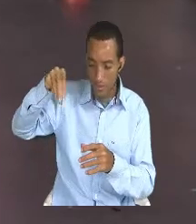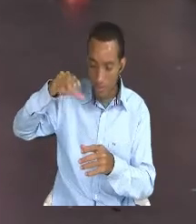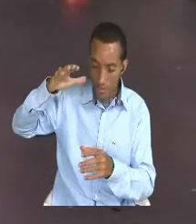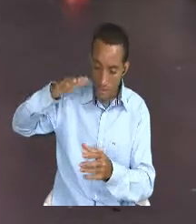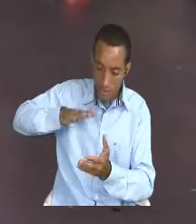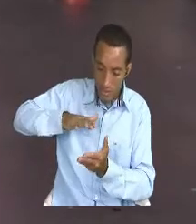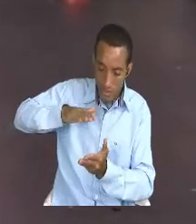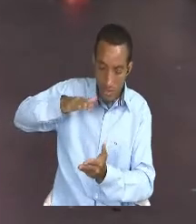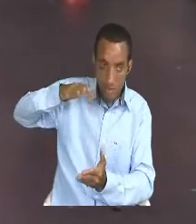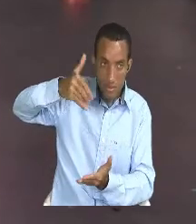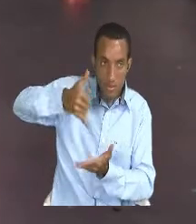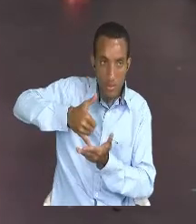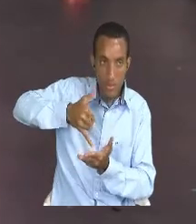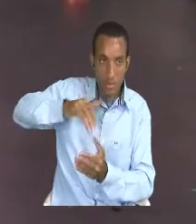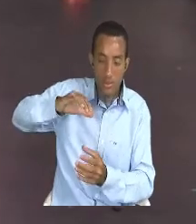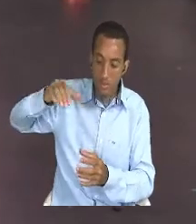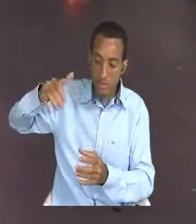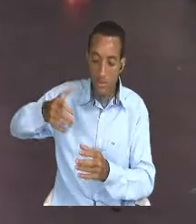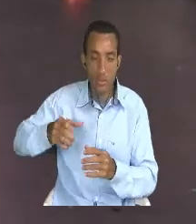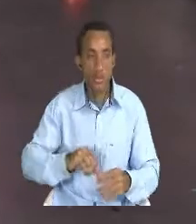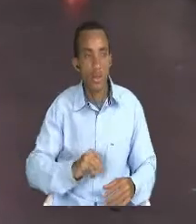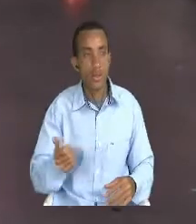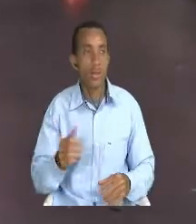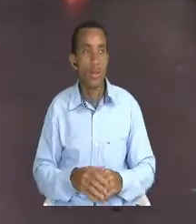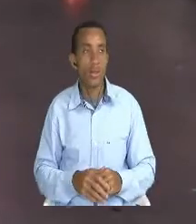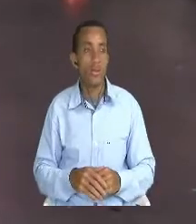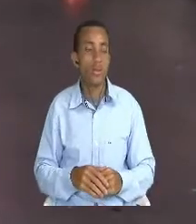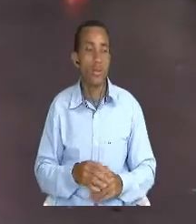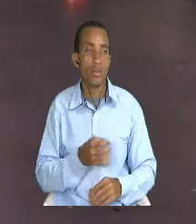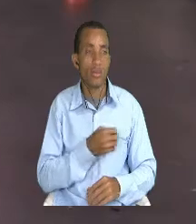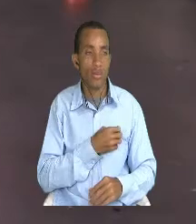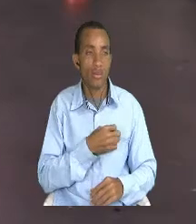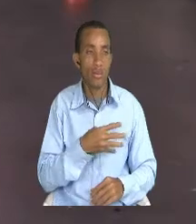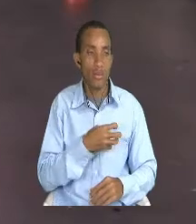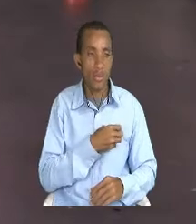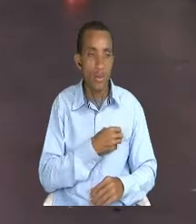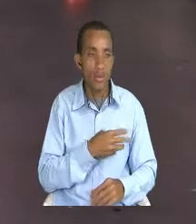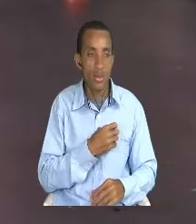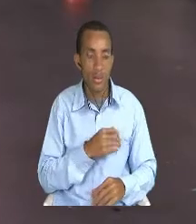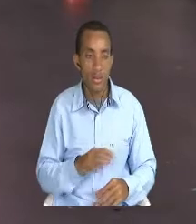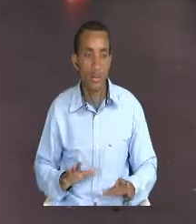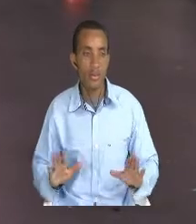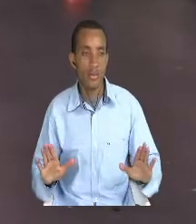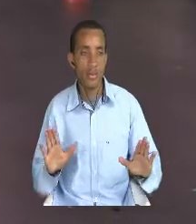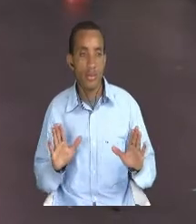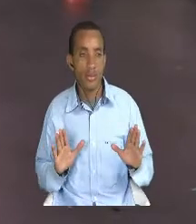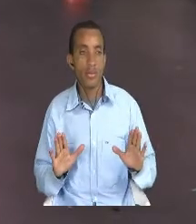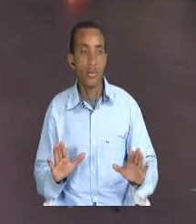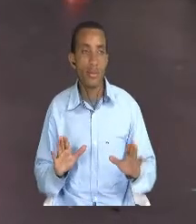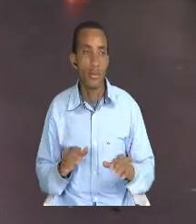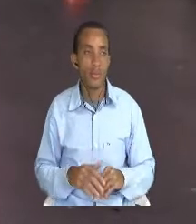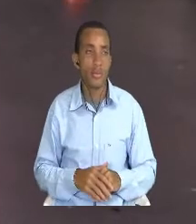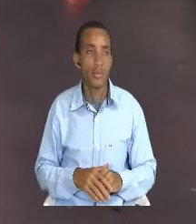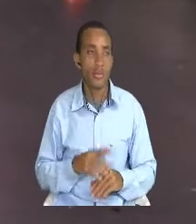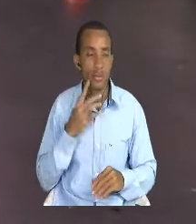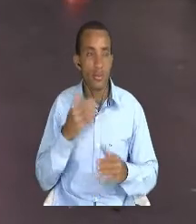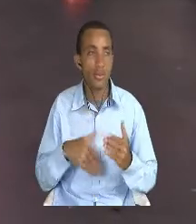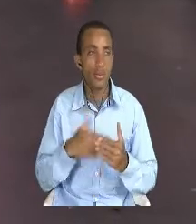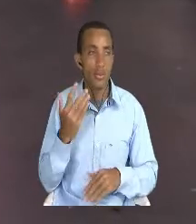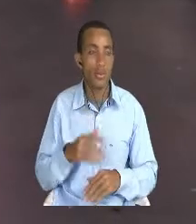trabajar. El otro ejercicio va a ser un ejercicio de pliometría o de cardio para que trabajen movimientos de pierna y la zona core. ¿Listo? Entonces vamos a arrancar primero